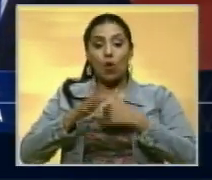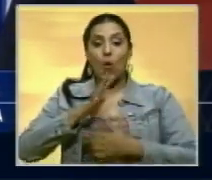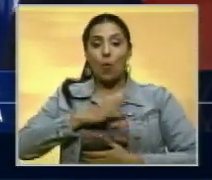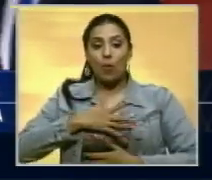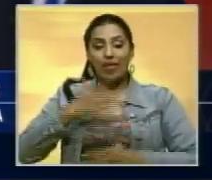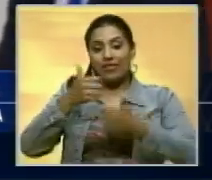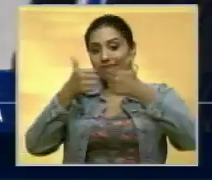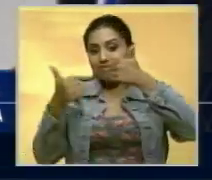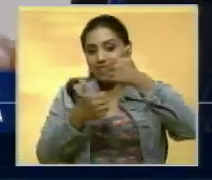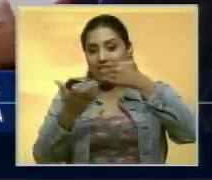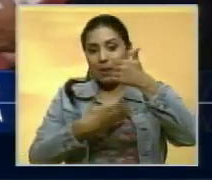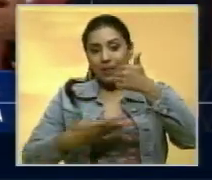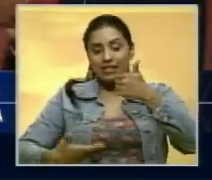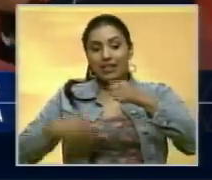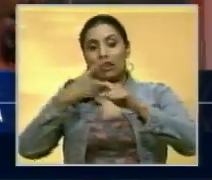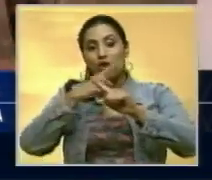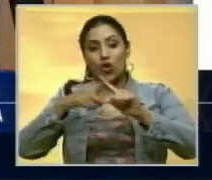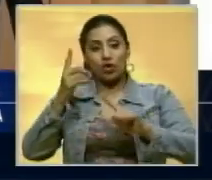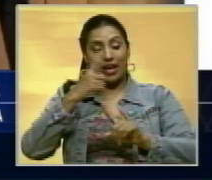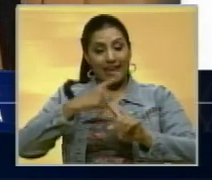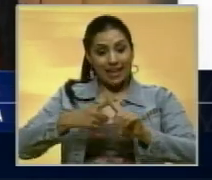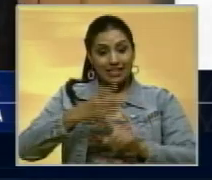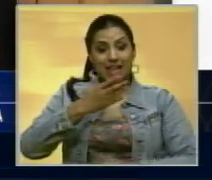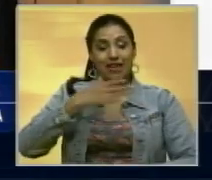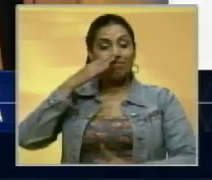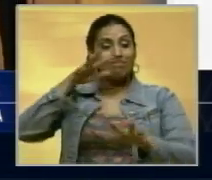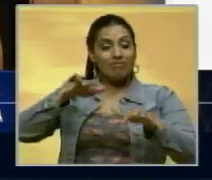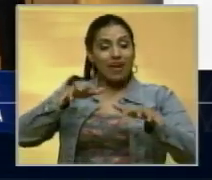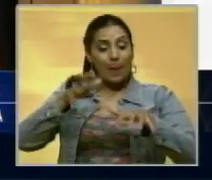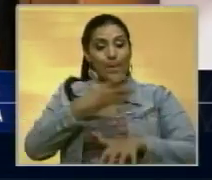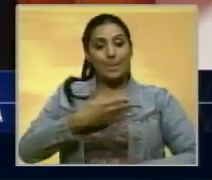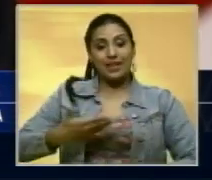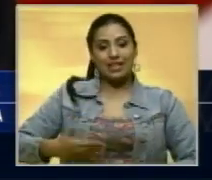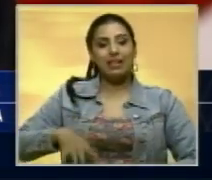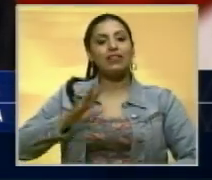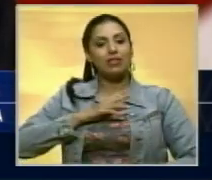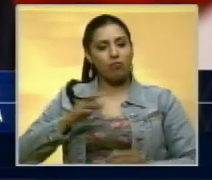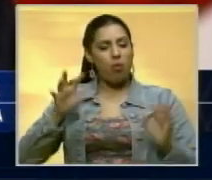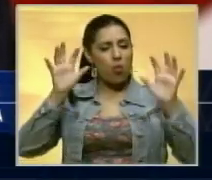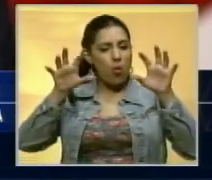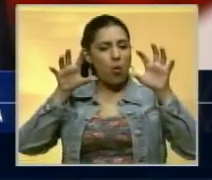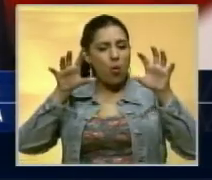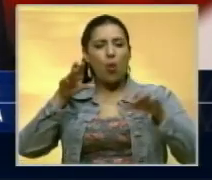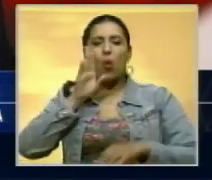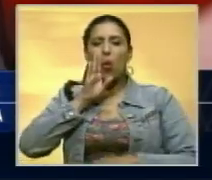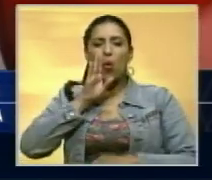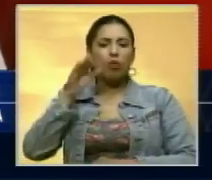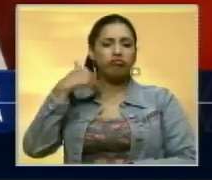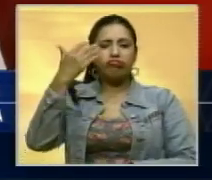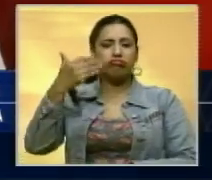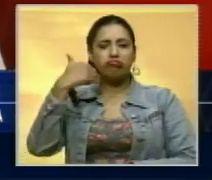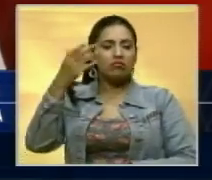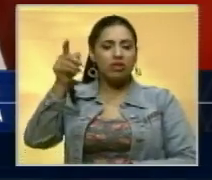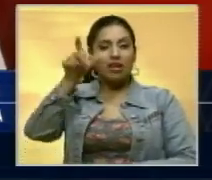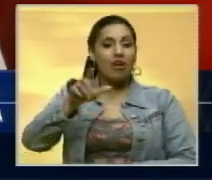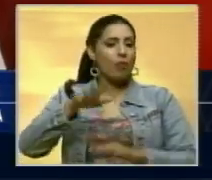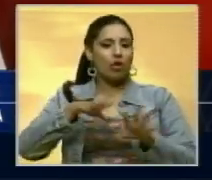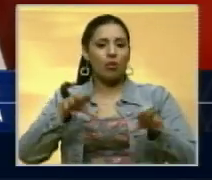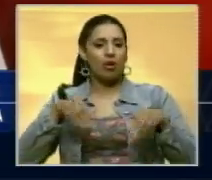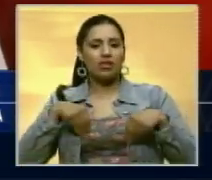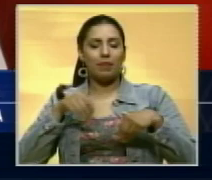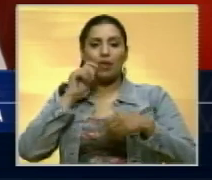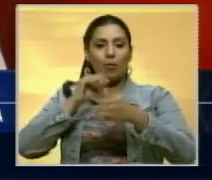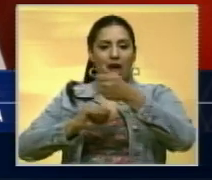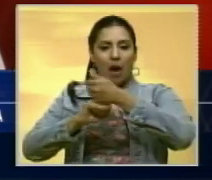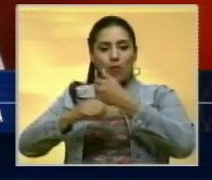posible vicepresidente y el ex aspirante presidencial por el partido, Ted Cruz, fue abucheado durante su presentación al abstenerse a respaldar a